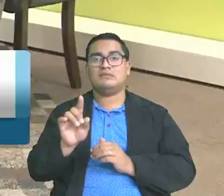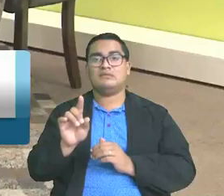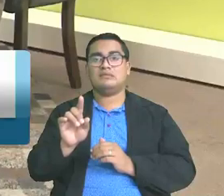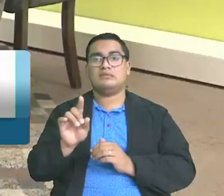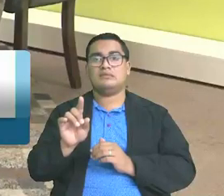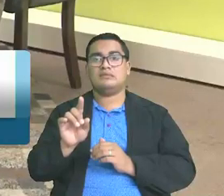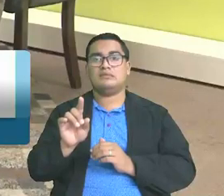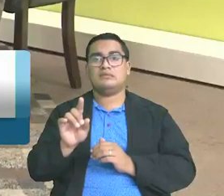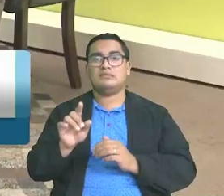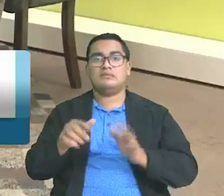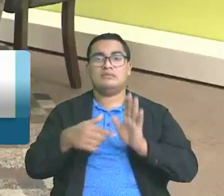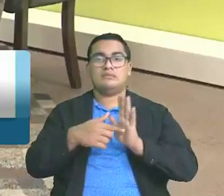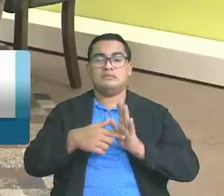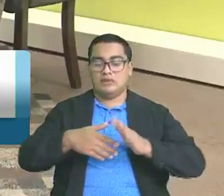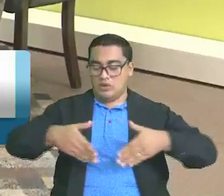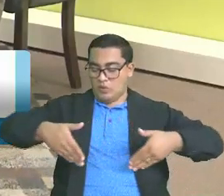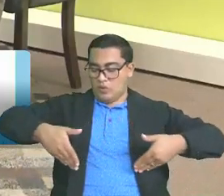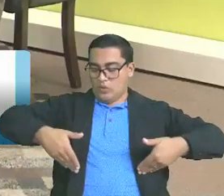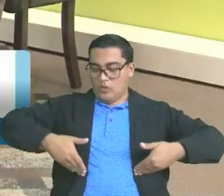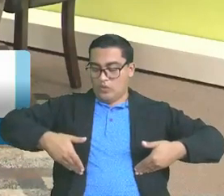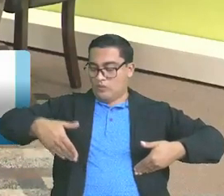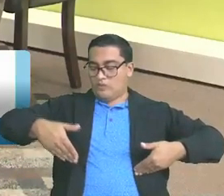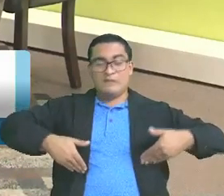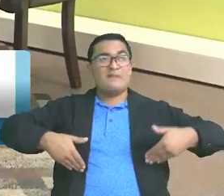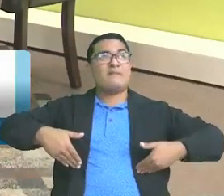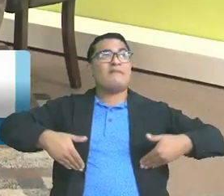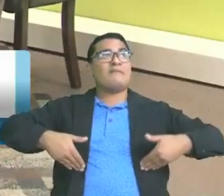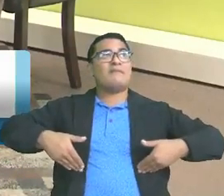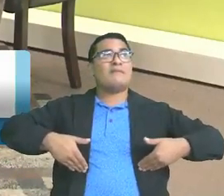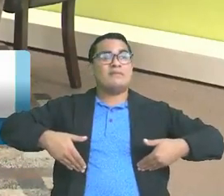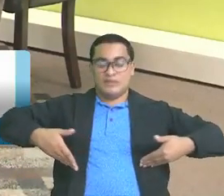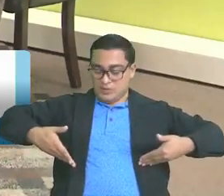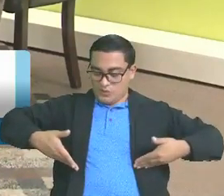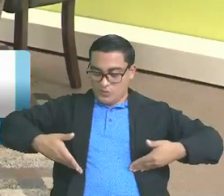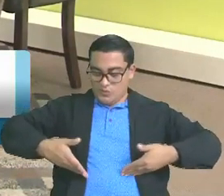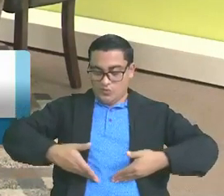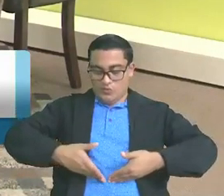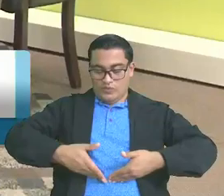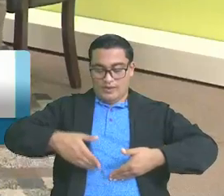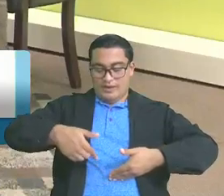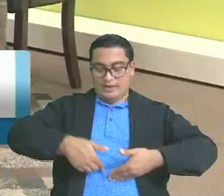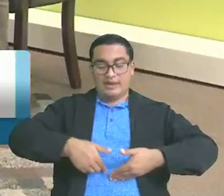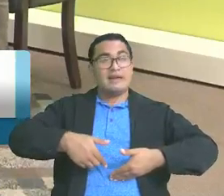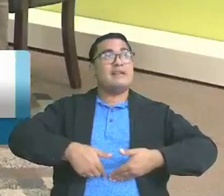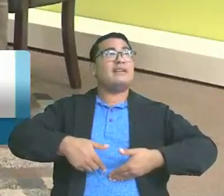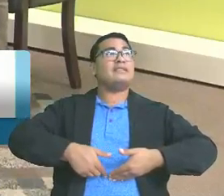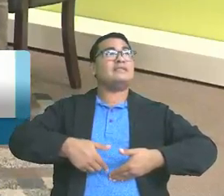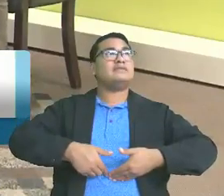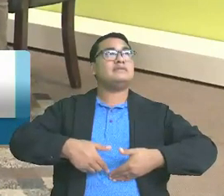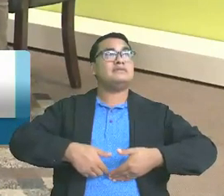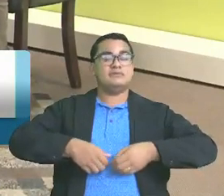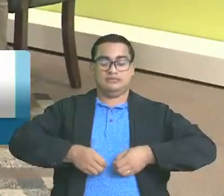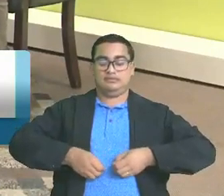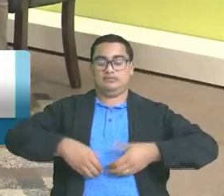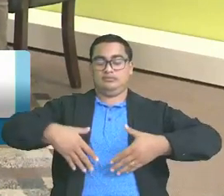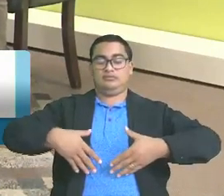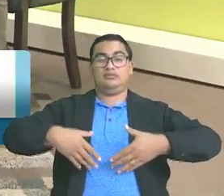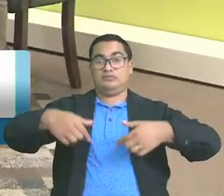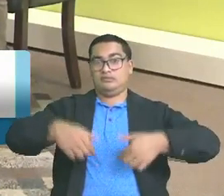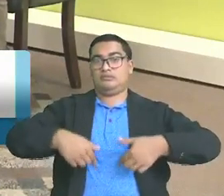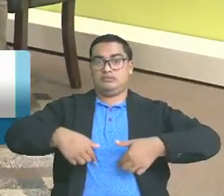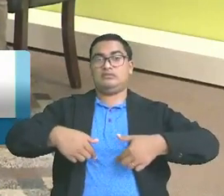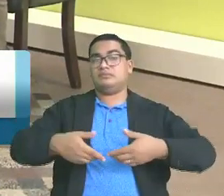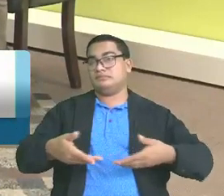ambos lados, lo que le podríamos llamar nosotros el pegue de la pierna. Uh-huh. Ahí es donde se va a ver el aumento de volumen, exactamente, en esta